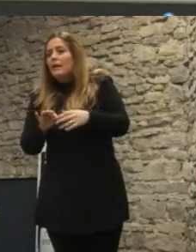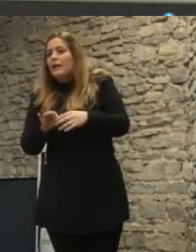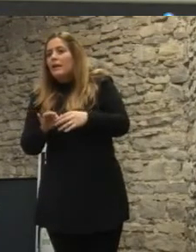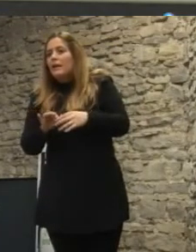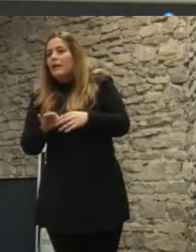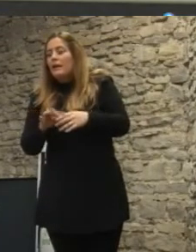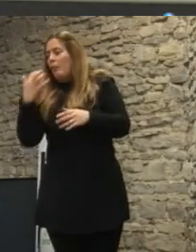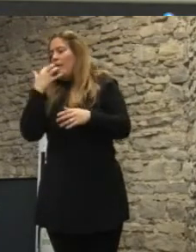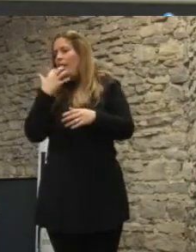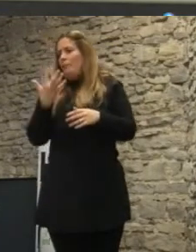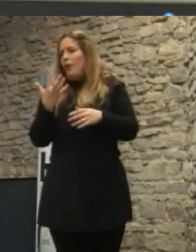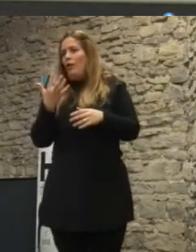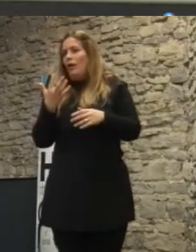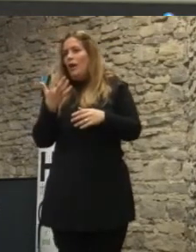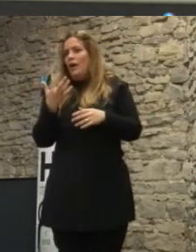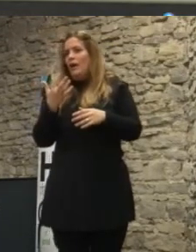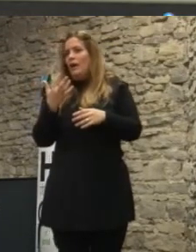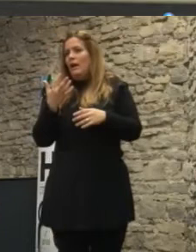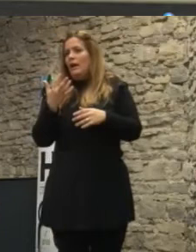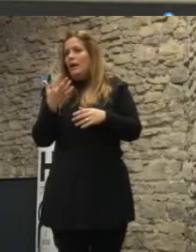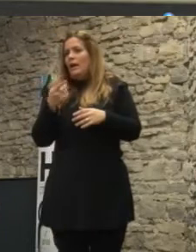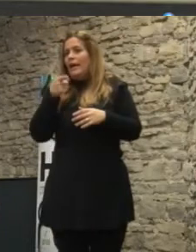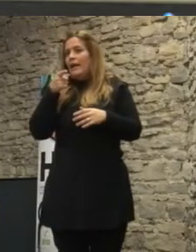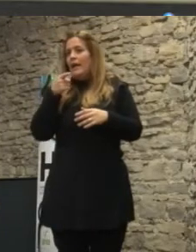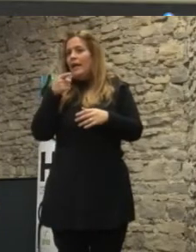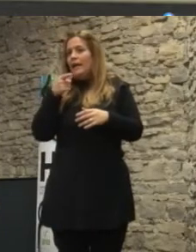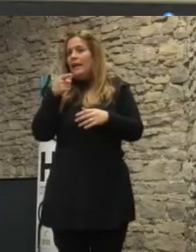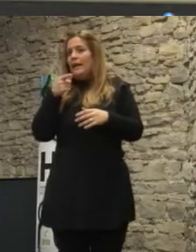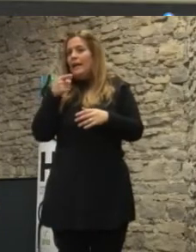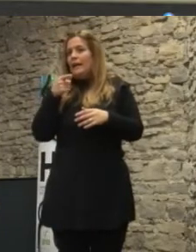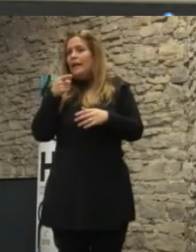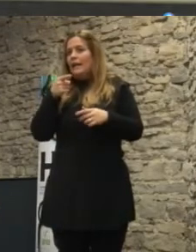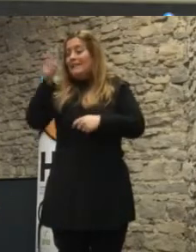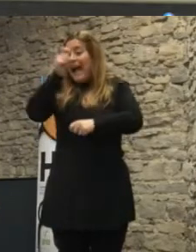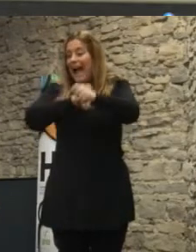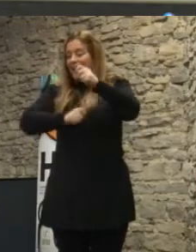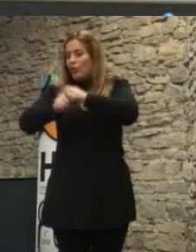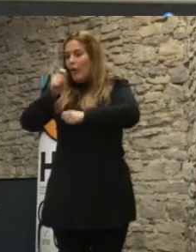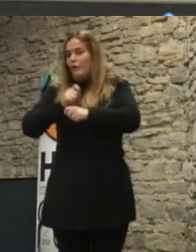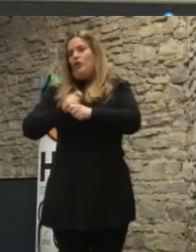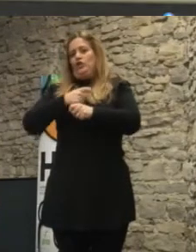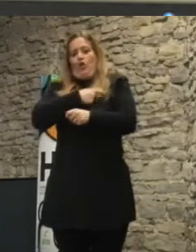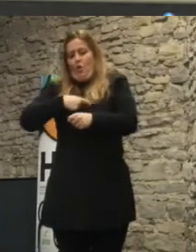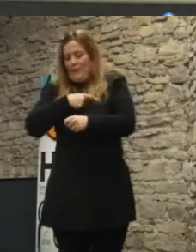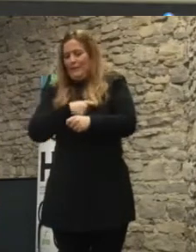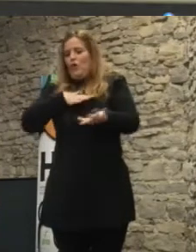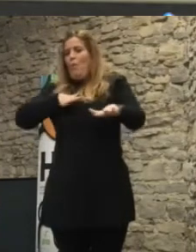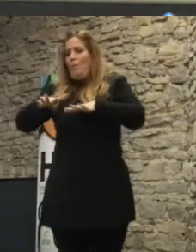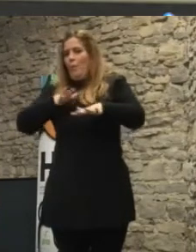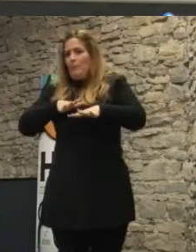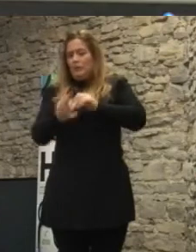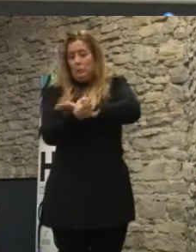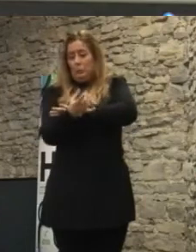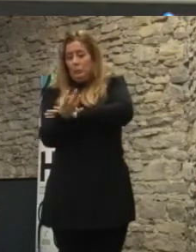¿Quién controla esa proliferación que conlleva, pues efectivamente, yo pienso que serían las